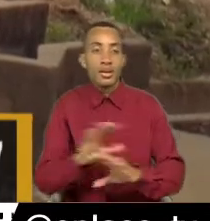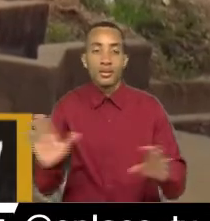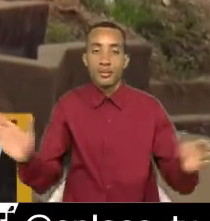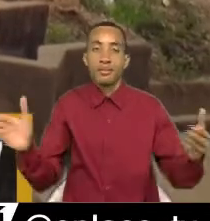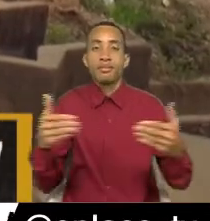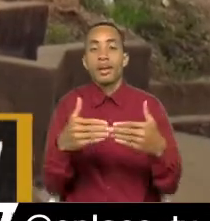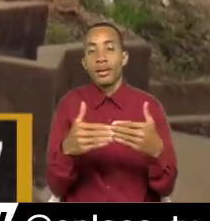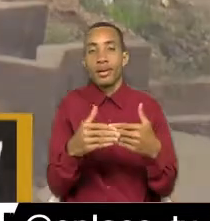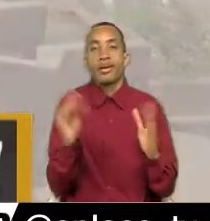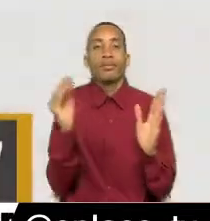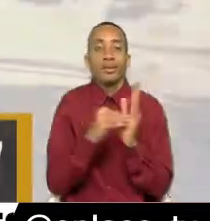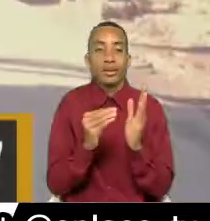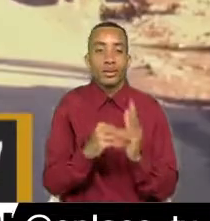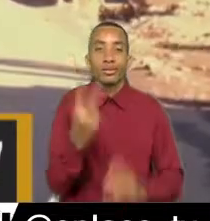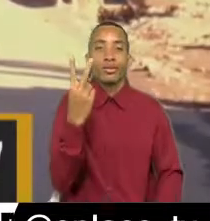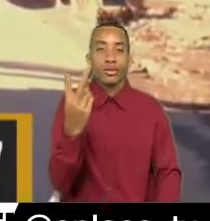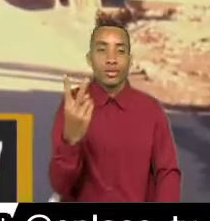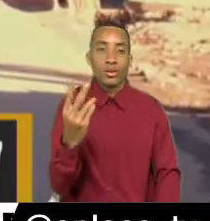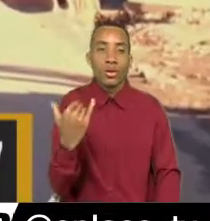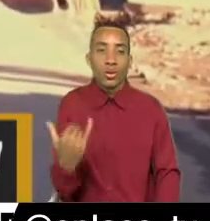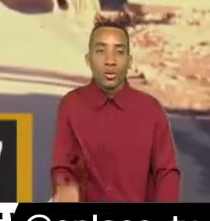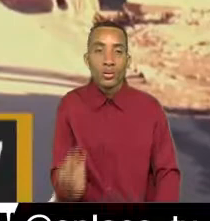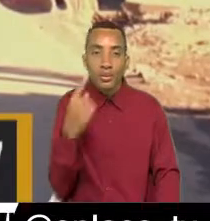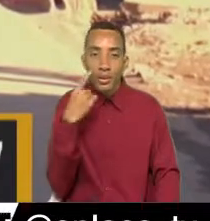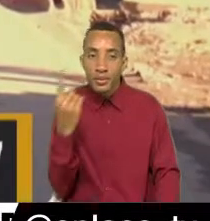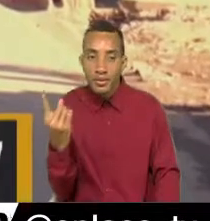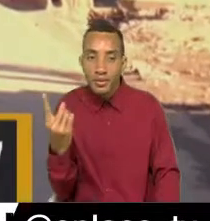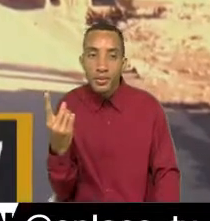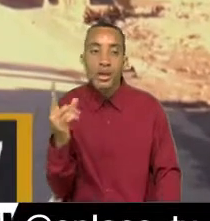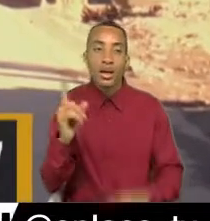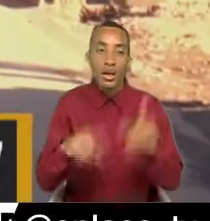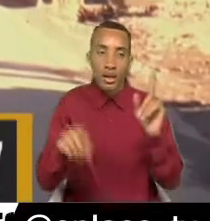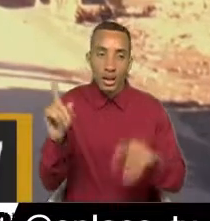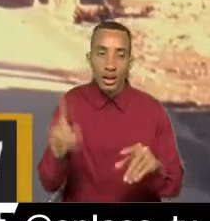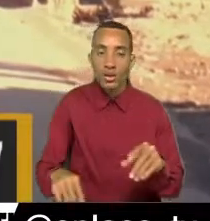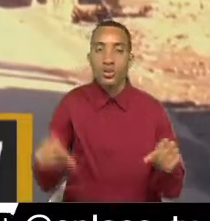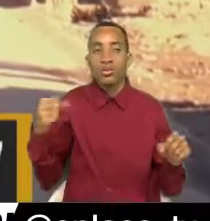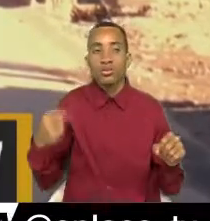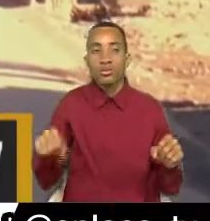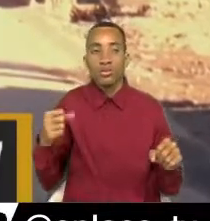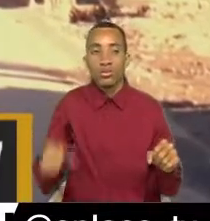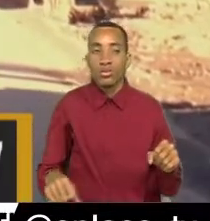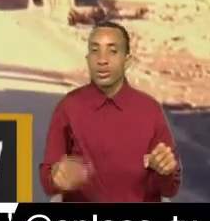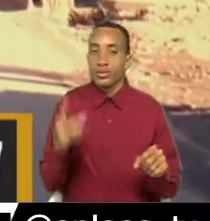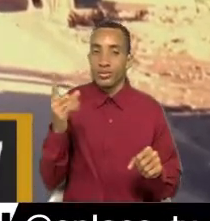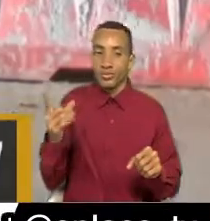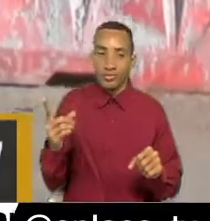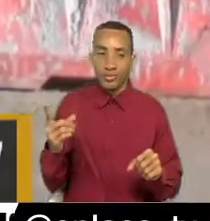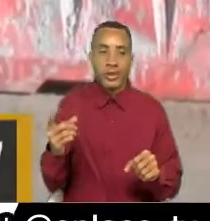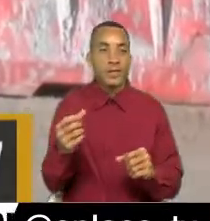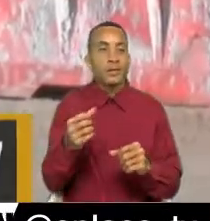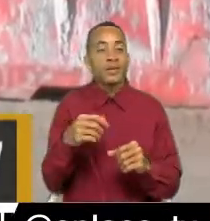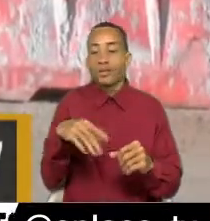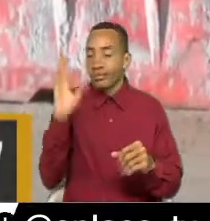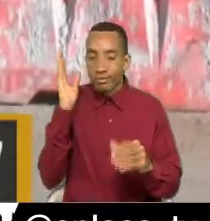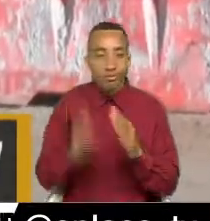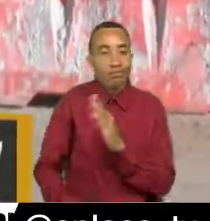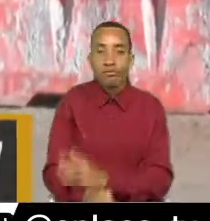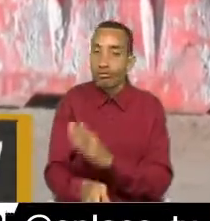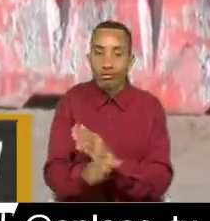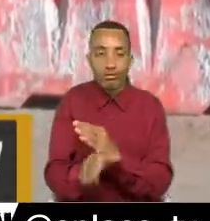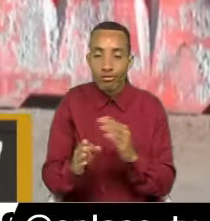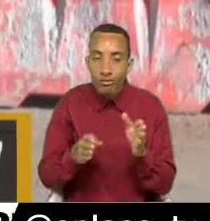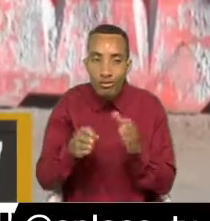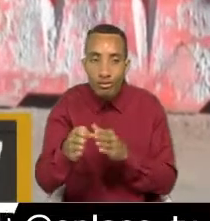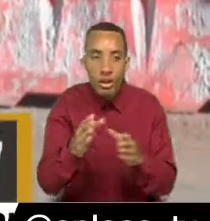dos ocasiones y así luce hoy. Conductores de motocicletas irresponsables como estos insisten en el paso vehicular,